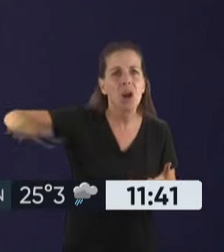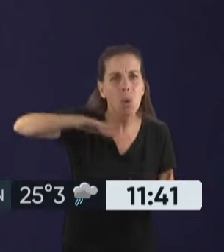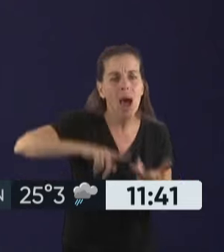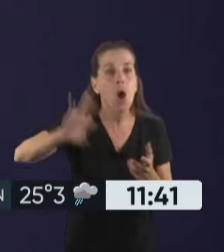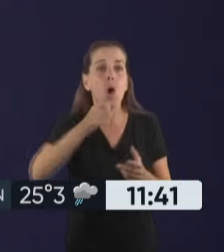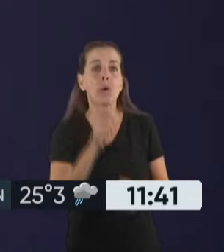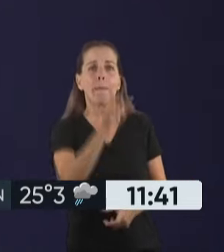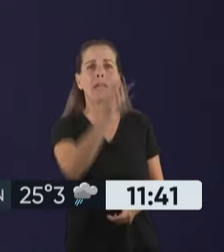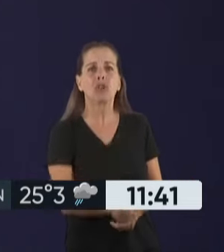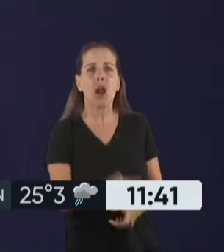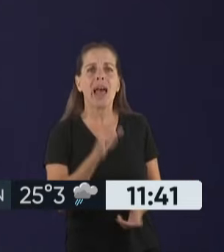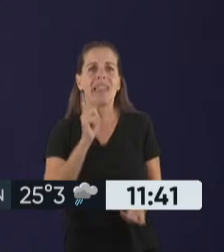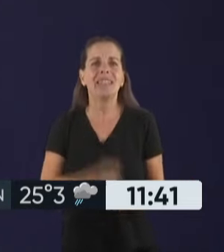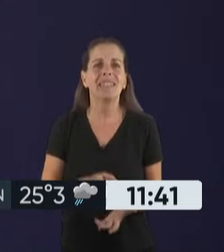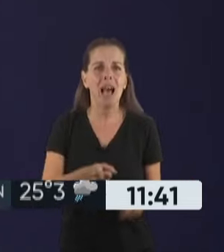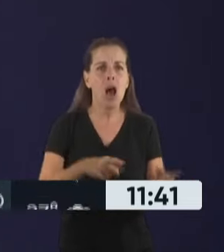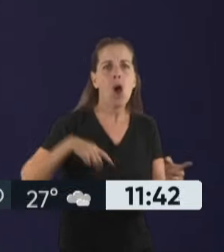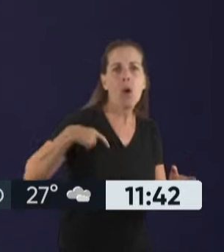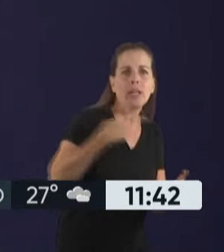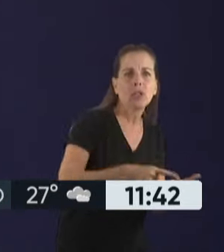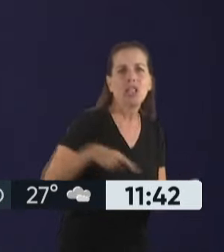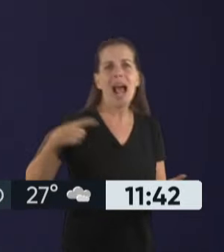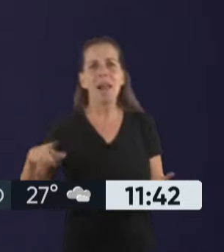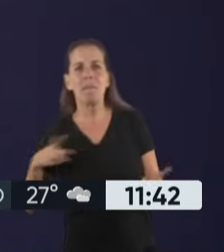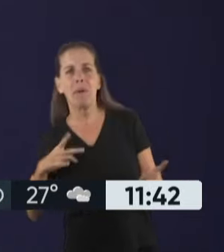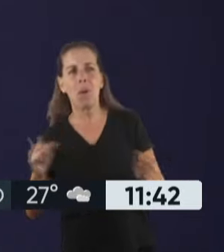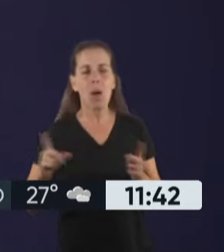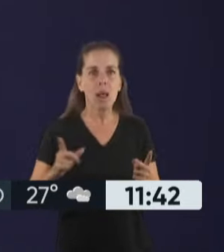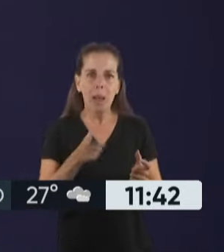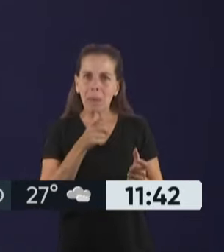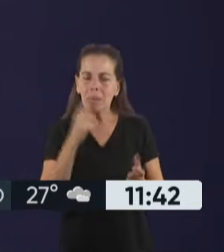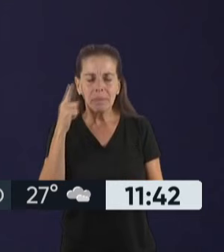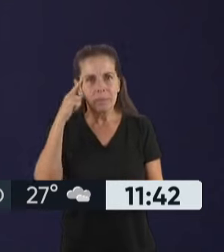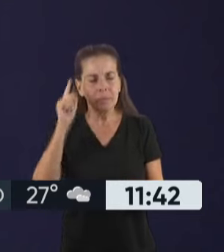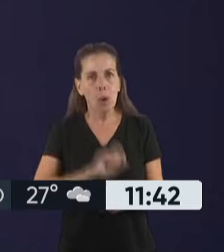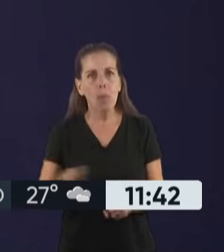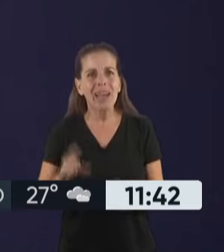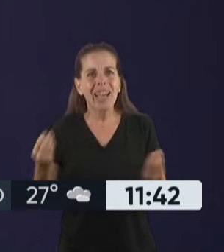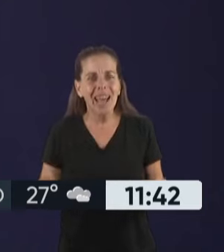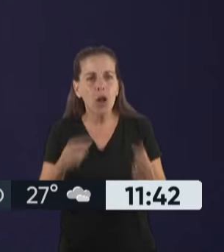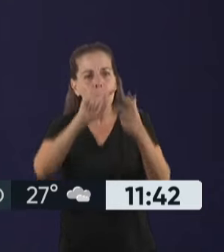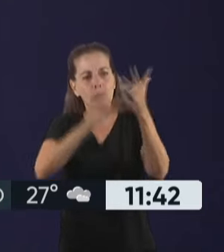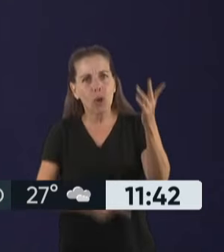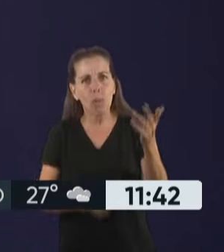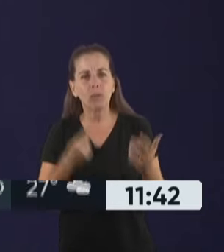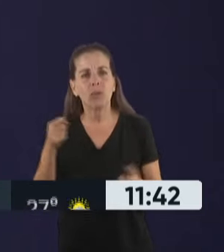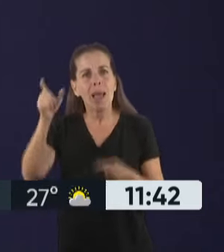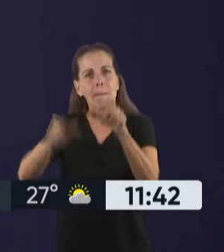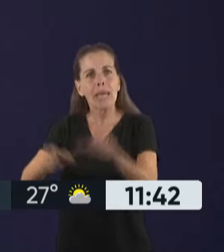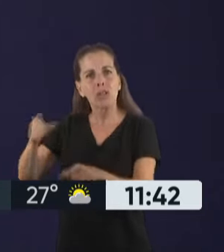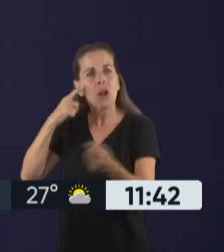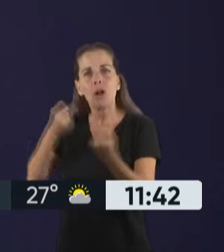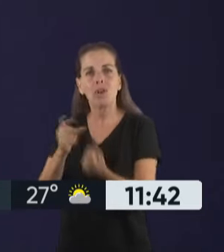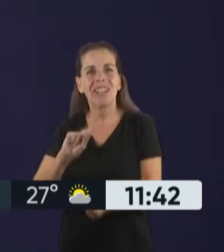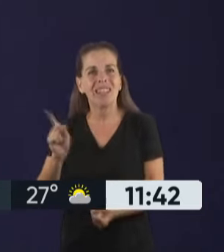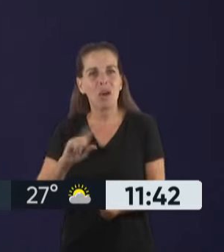increíble que estemos discutiendo en el siglo XXI estas cuestiones en la República Argentina y claro es extraño discutir estas cuestiones